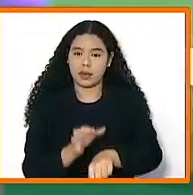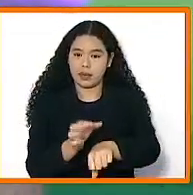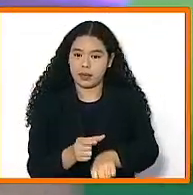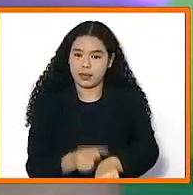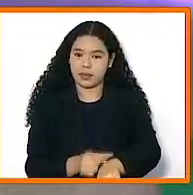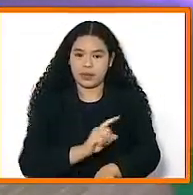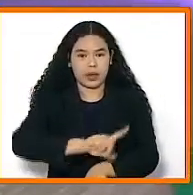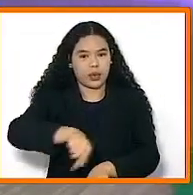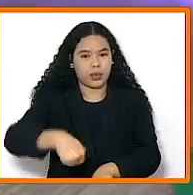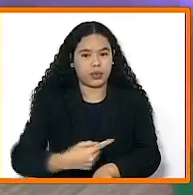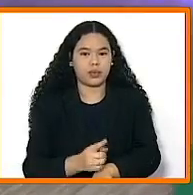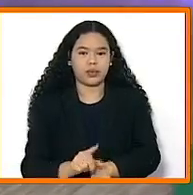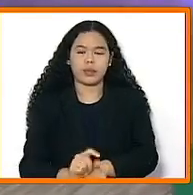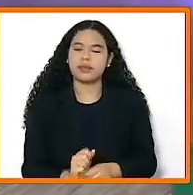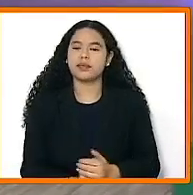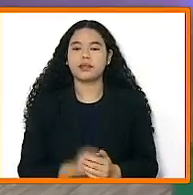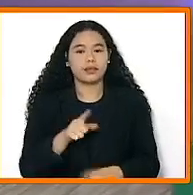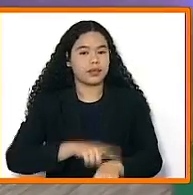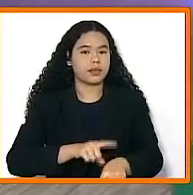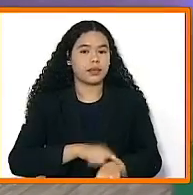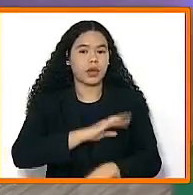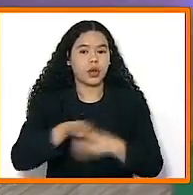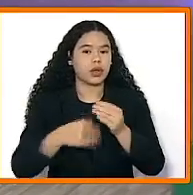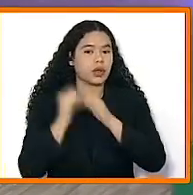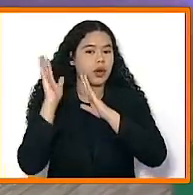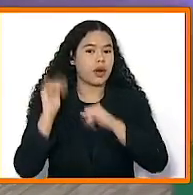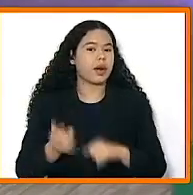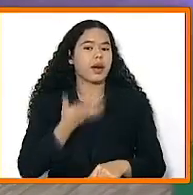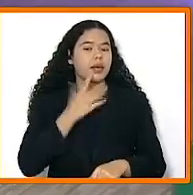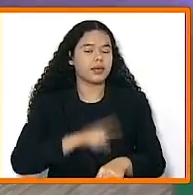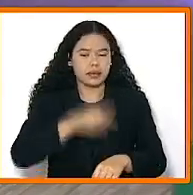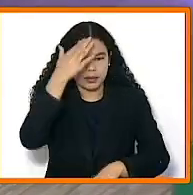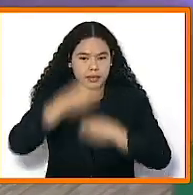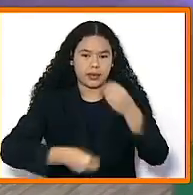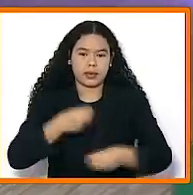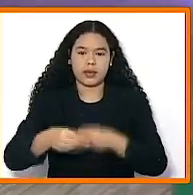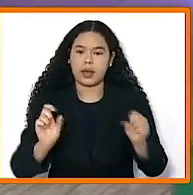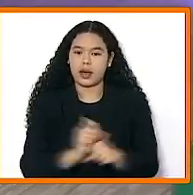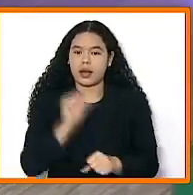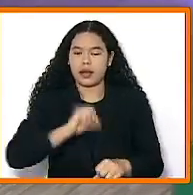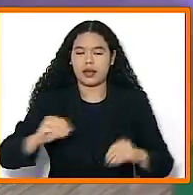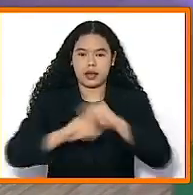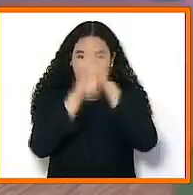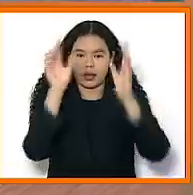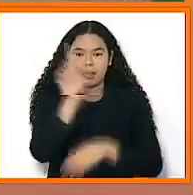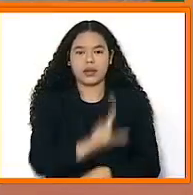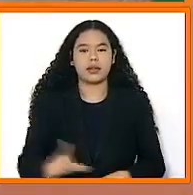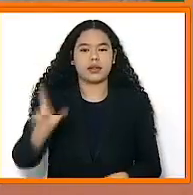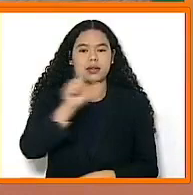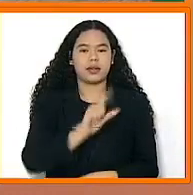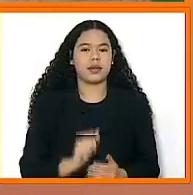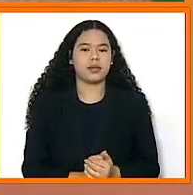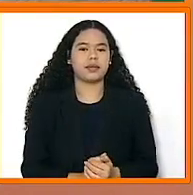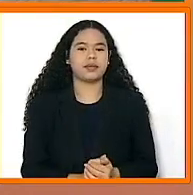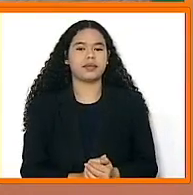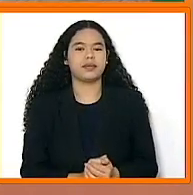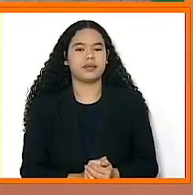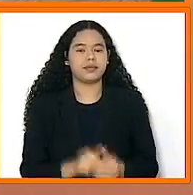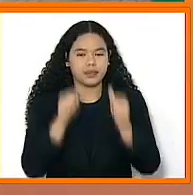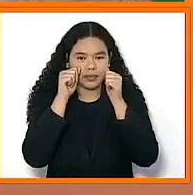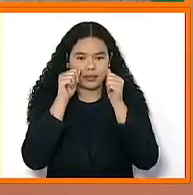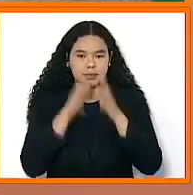a MultiX. Te deseamos muchísima suerte porque vamos a conocer la esfera afortunada para esta mañana de lunes y esta es, atentos,